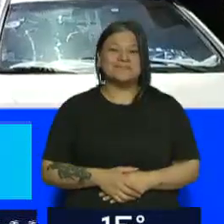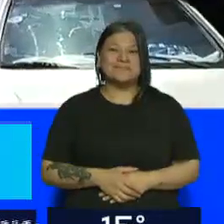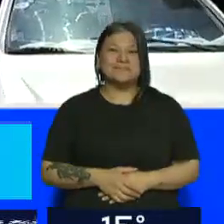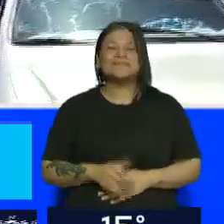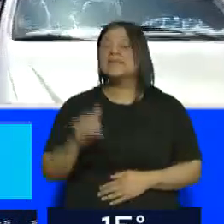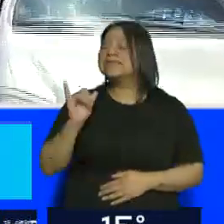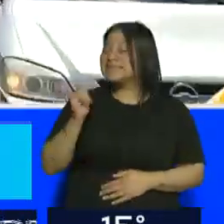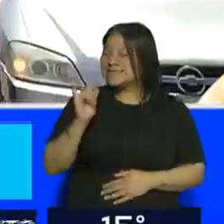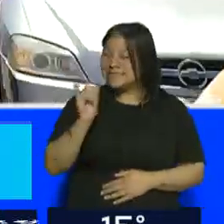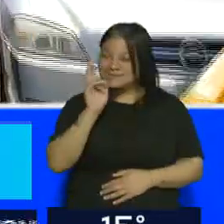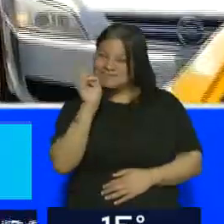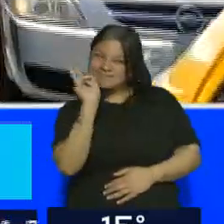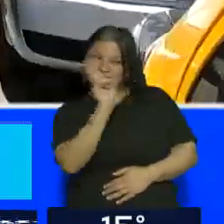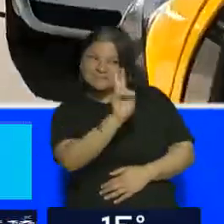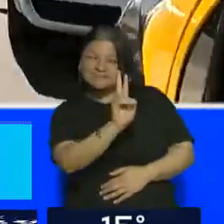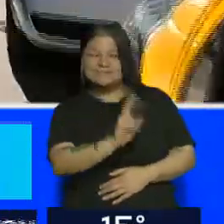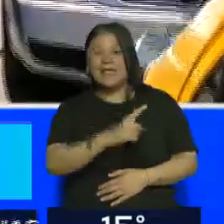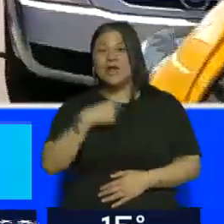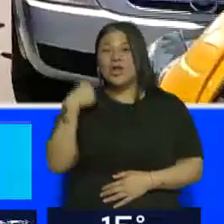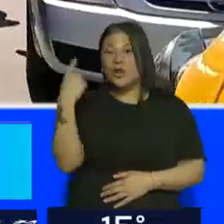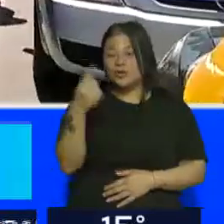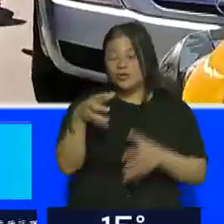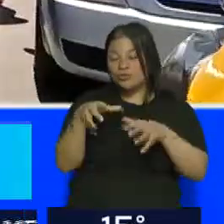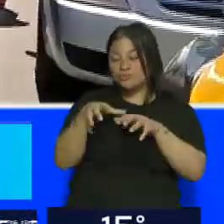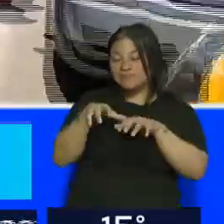Sí, sí, viene allá. Lo que pasa es que nosotros estamos en un sector.